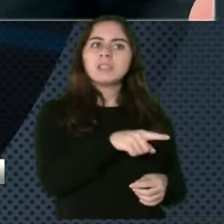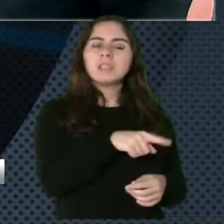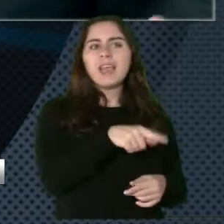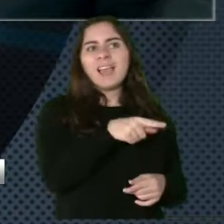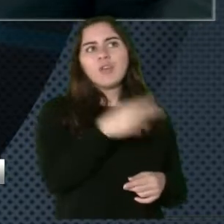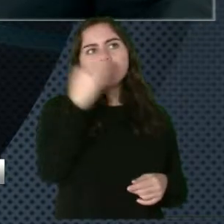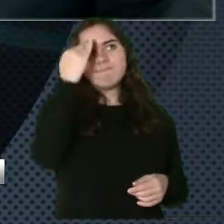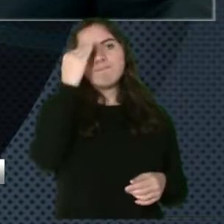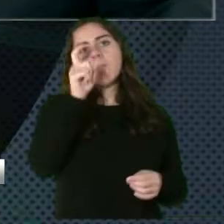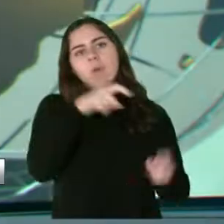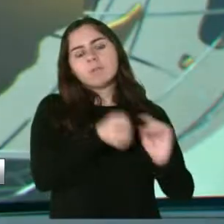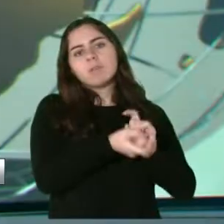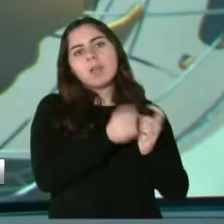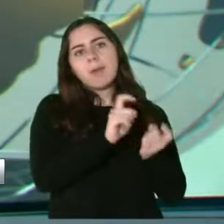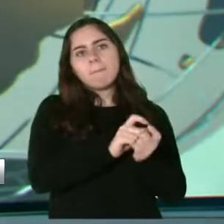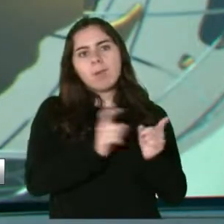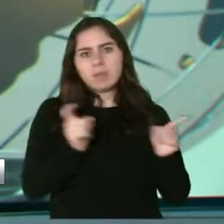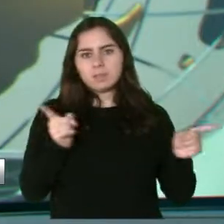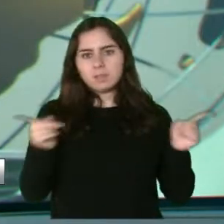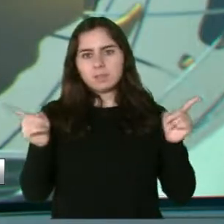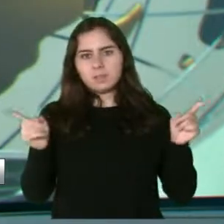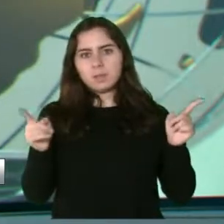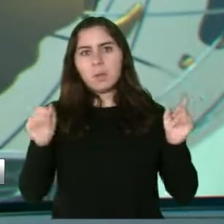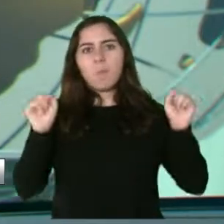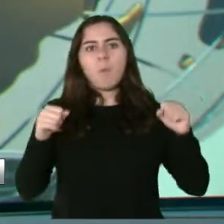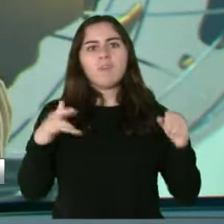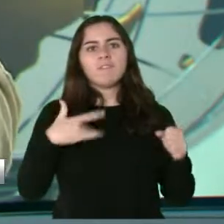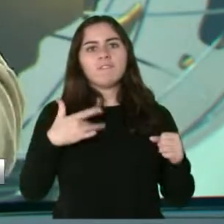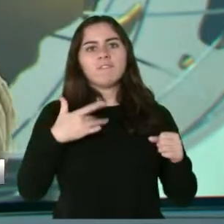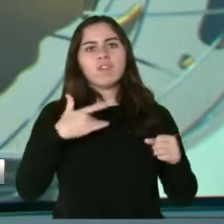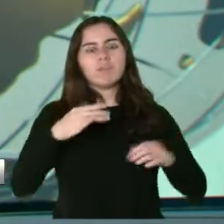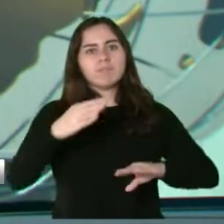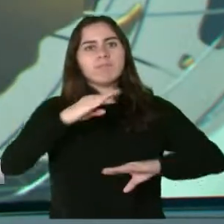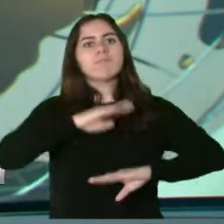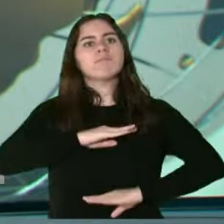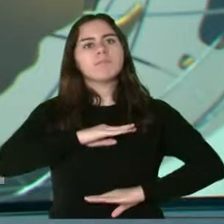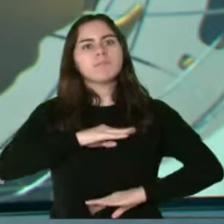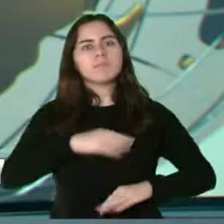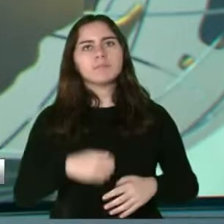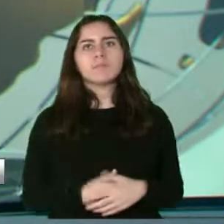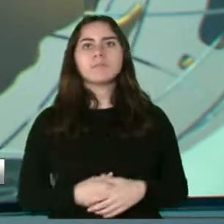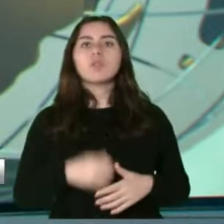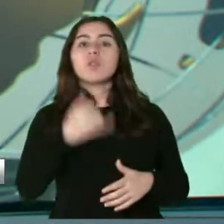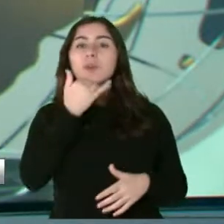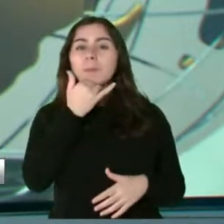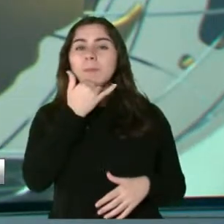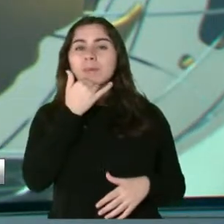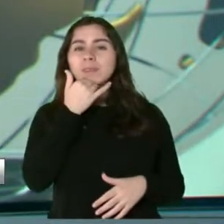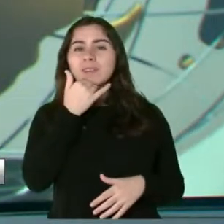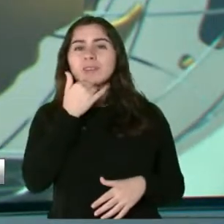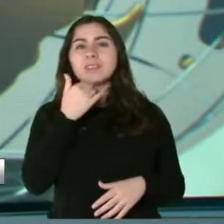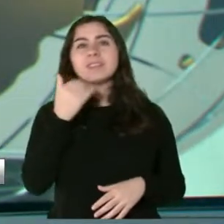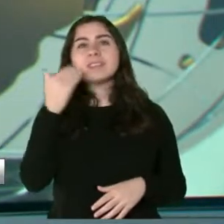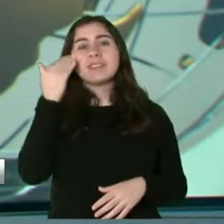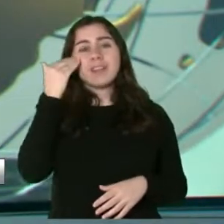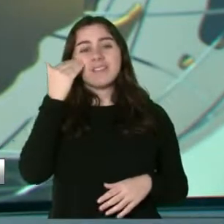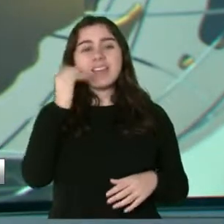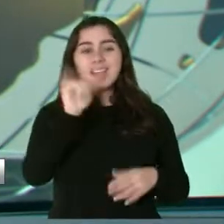unas modificaciones. Sí, definitivamente. Lamentablemente, la orden ejecutiva viene detrás de un lastre